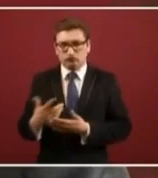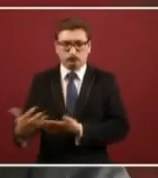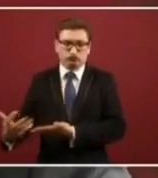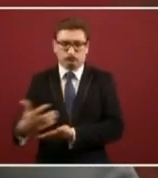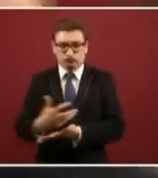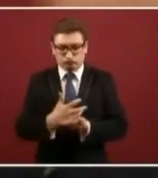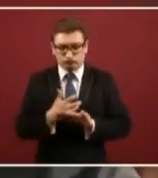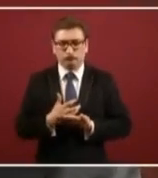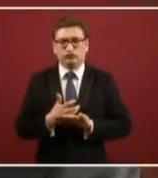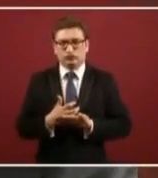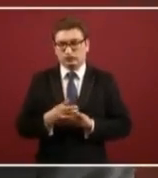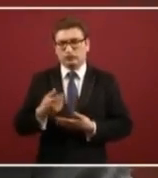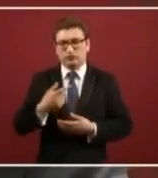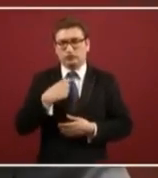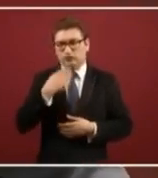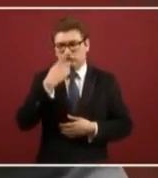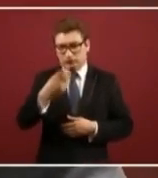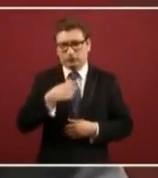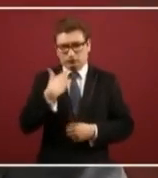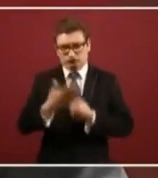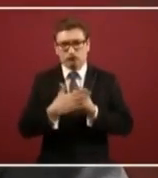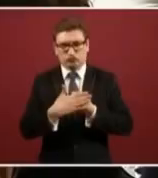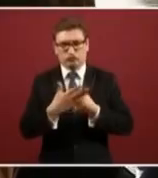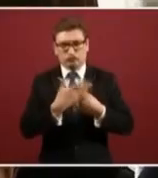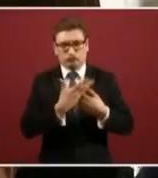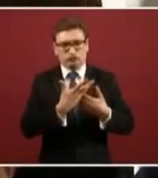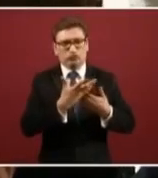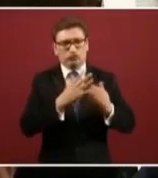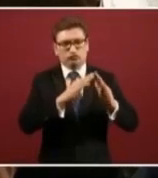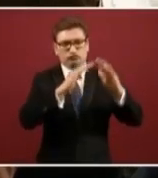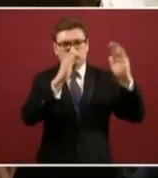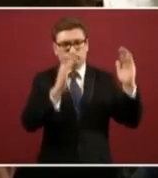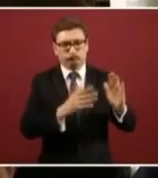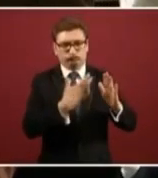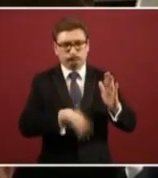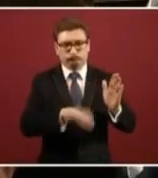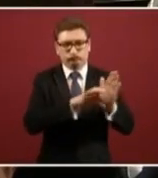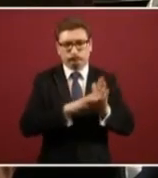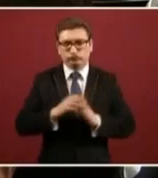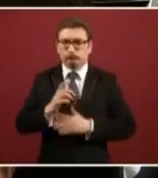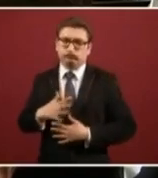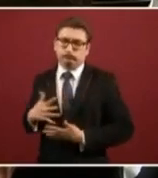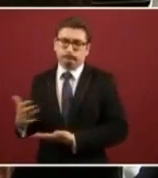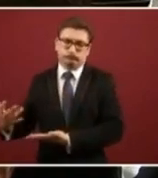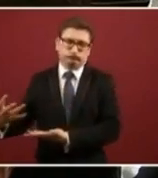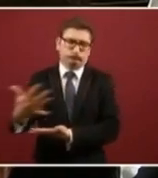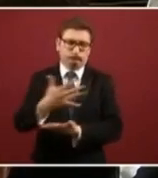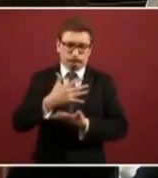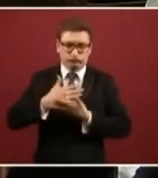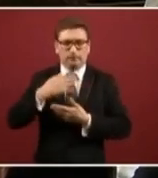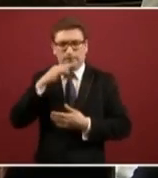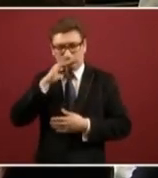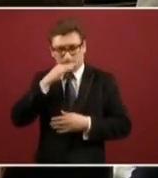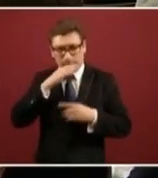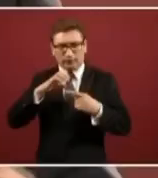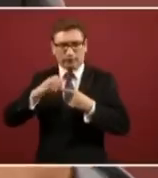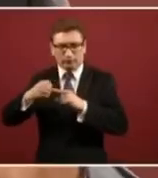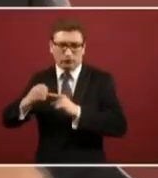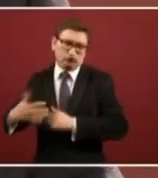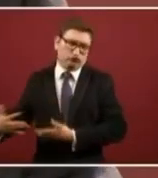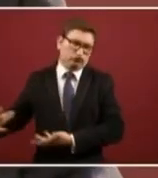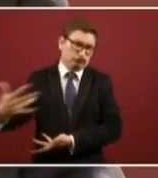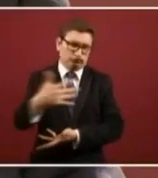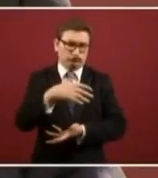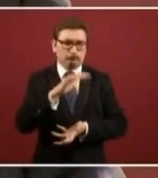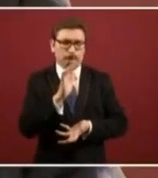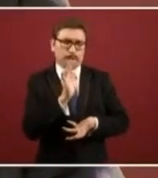vamos a abrir muchas bodegas para recibir la gran cosecha de maíz y de frijol, pero